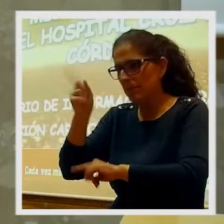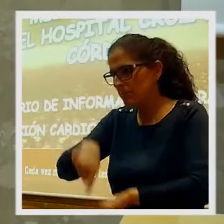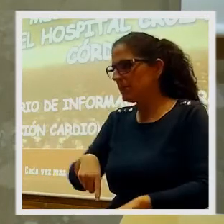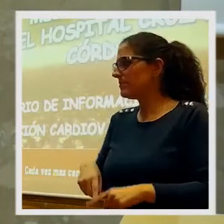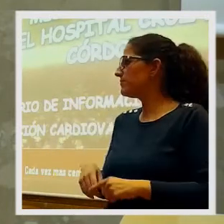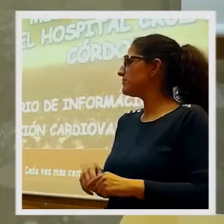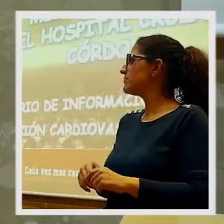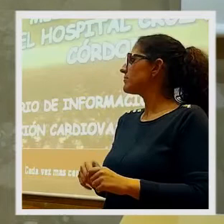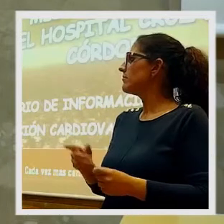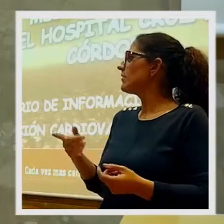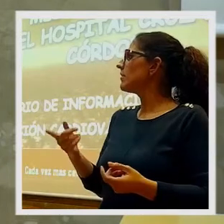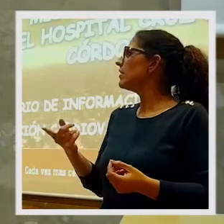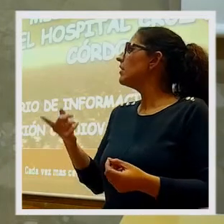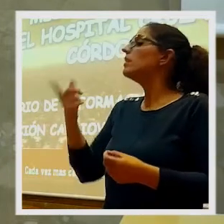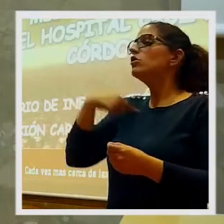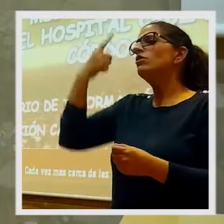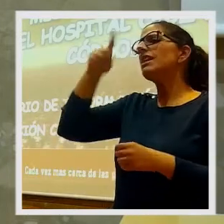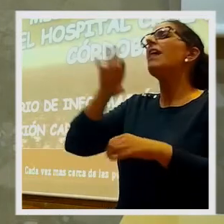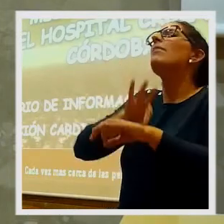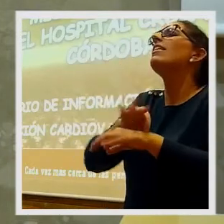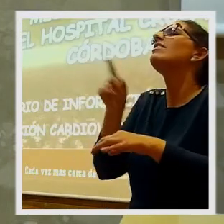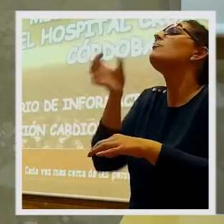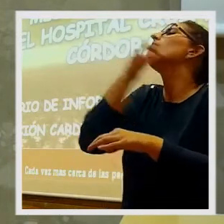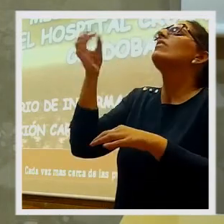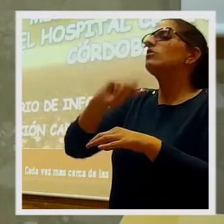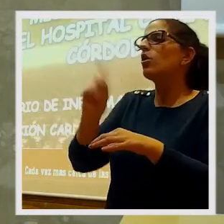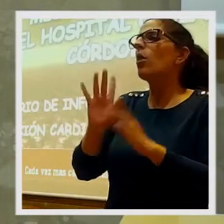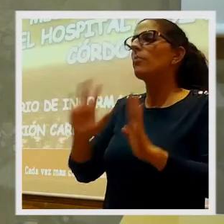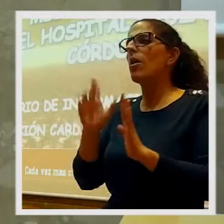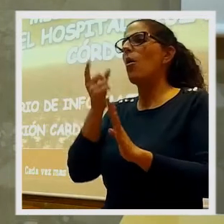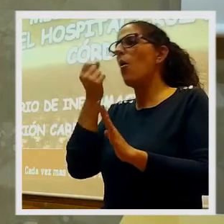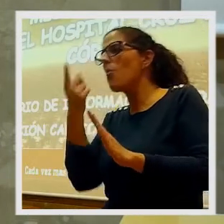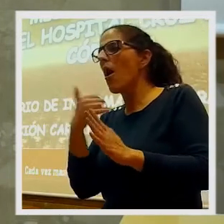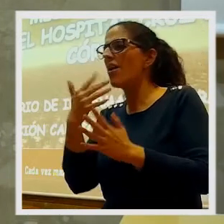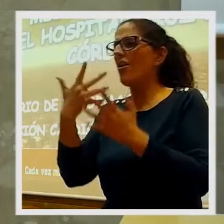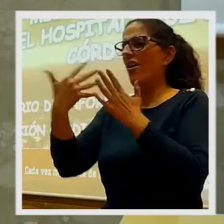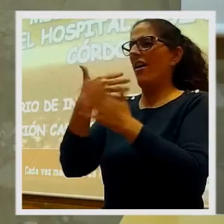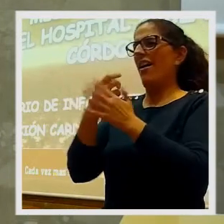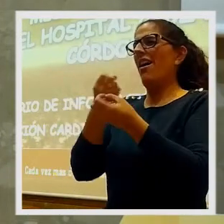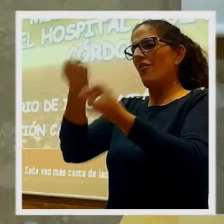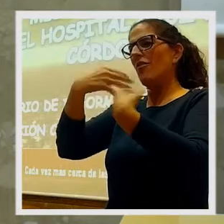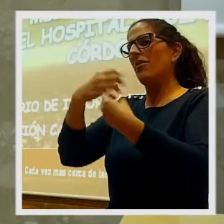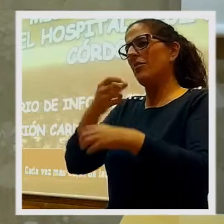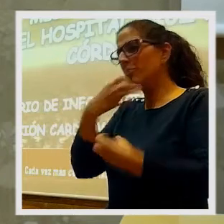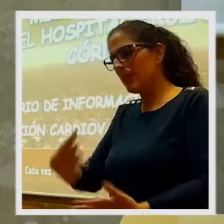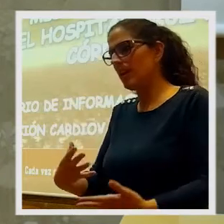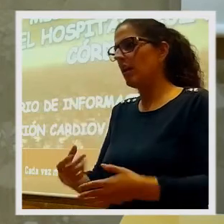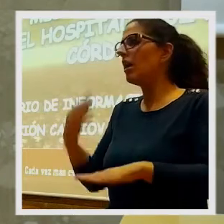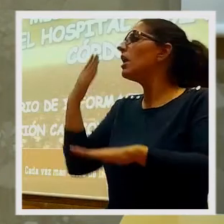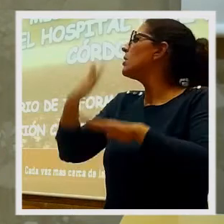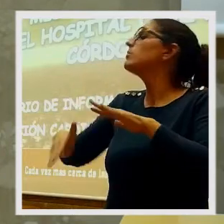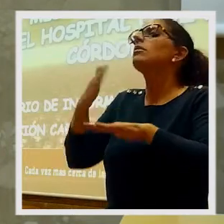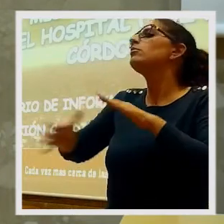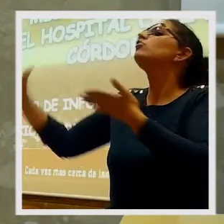defensa también tengo que decir que esto no es una ciencia exacta, pero por eso mismo su modo de dar información o poner limitaciones es